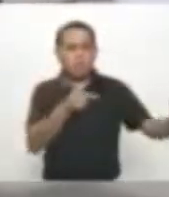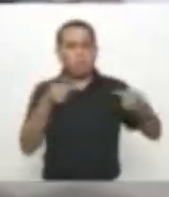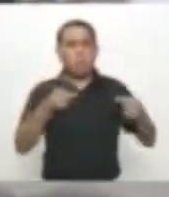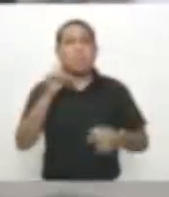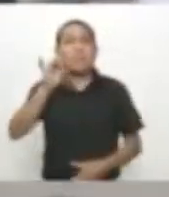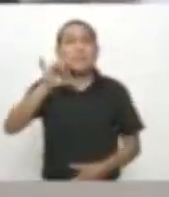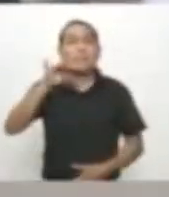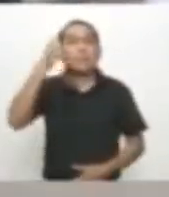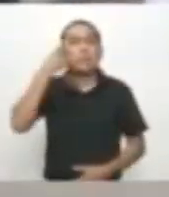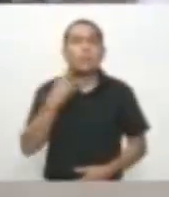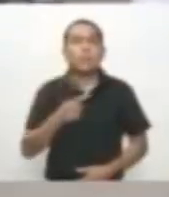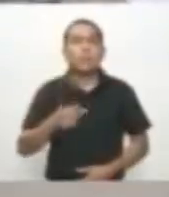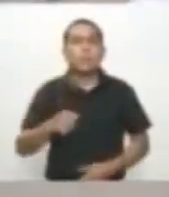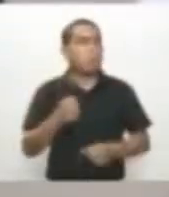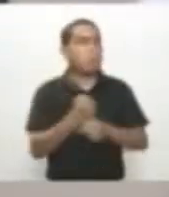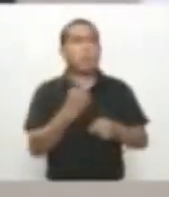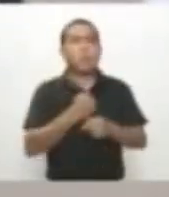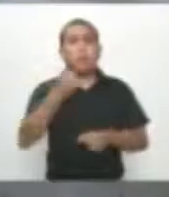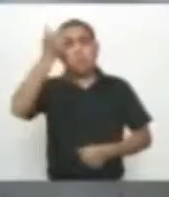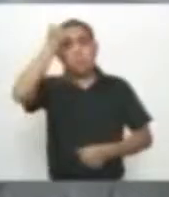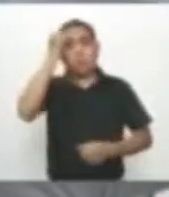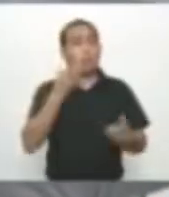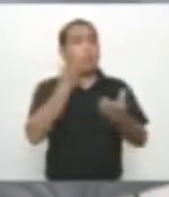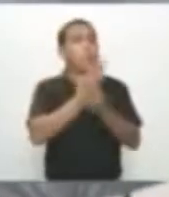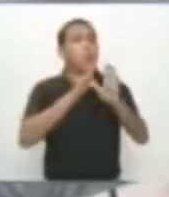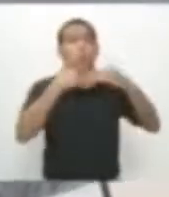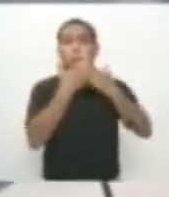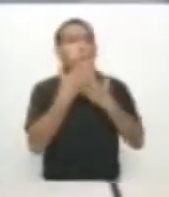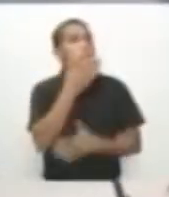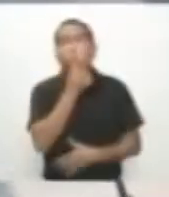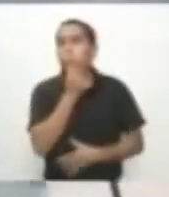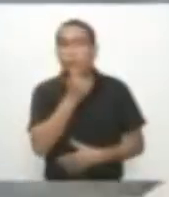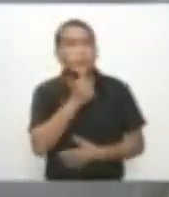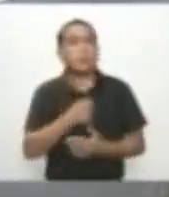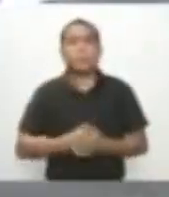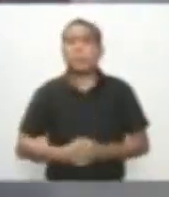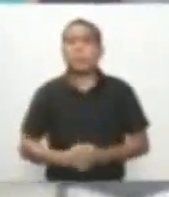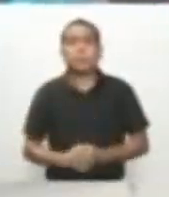cese de actividades y aún no hay luz verde.